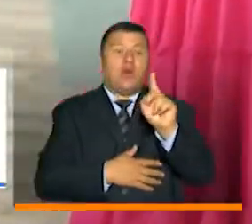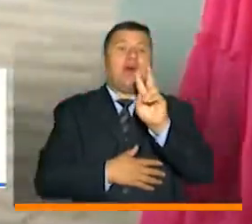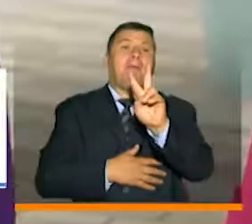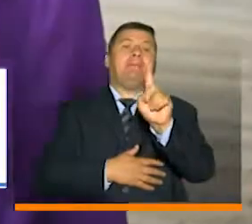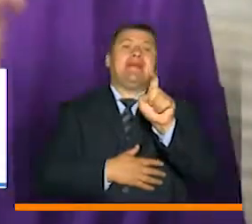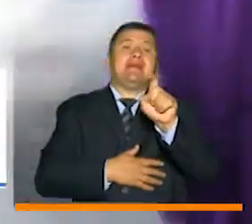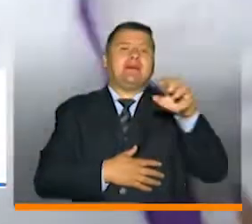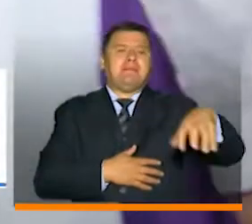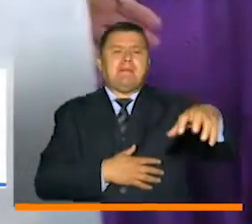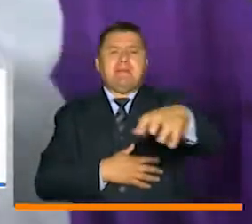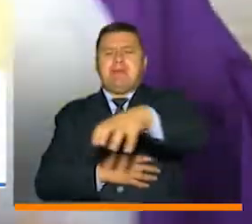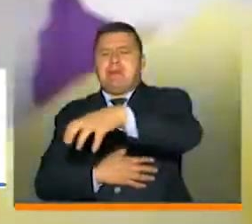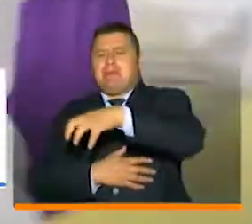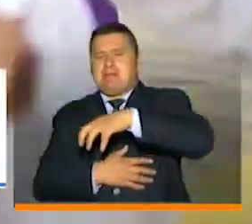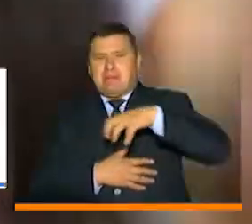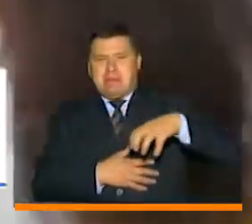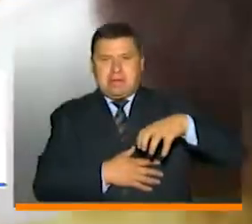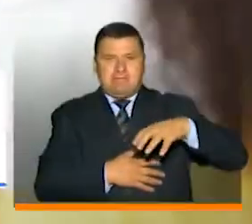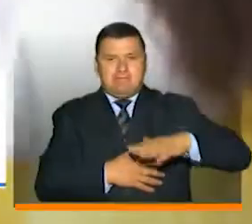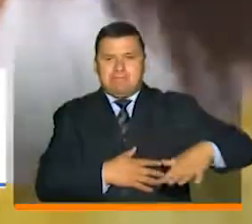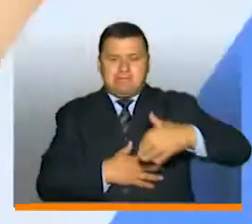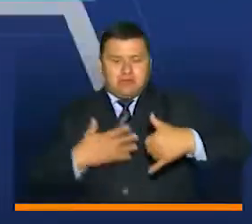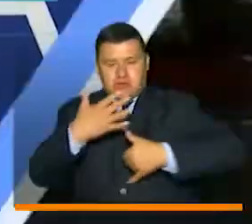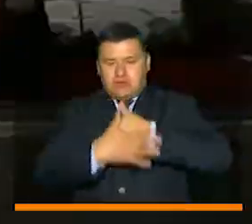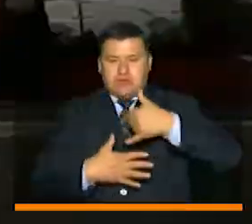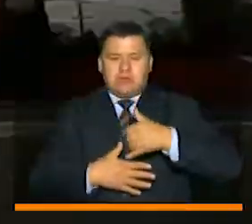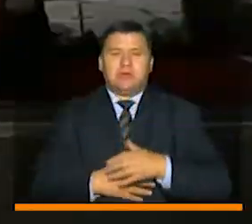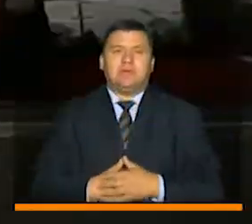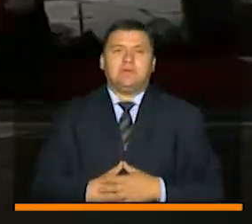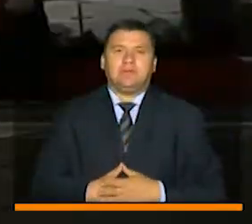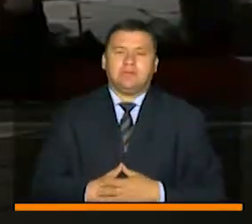los distritos creativos en todo el país.